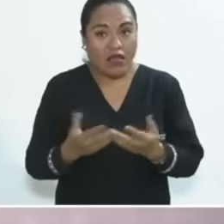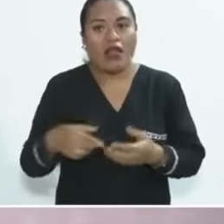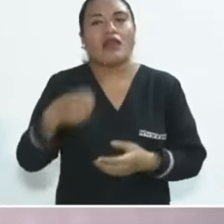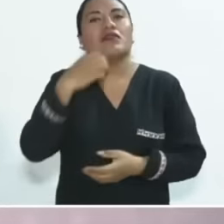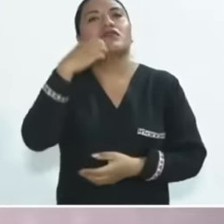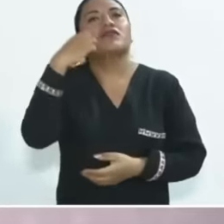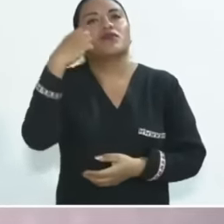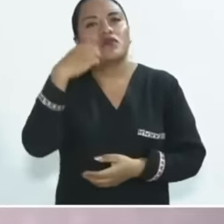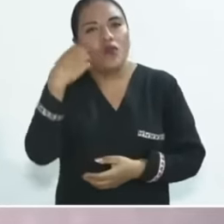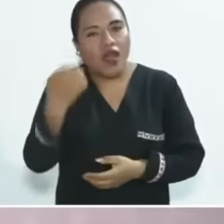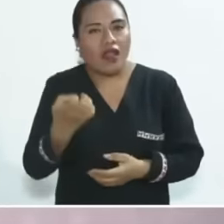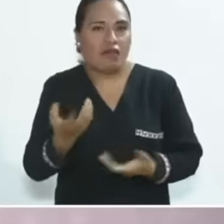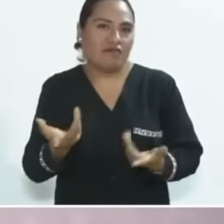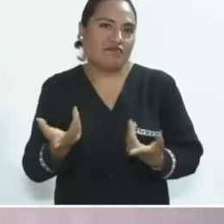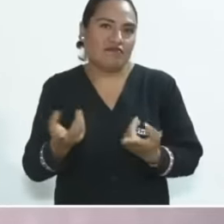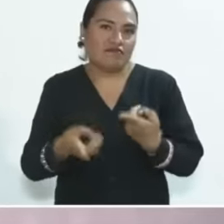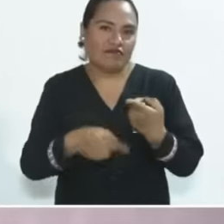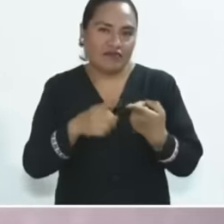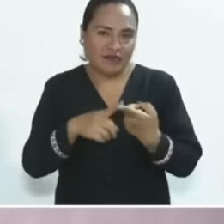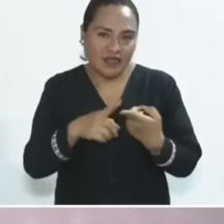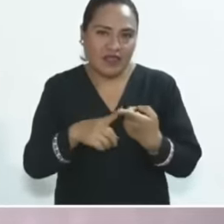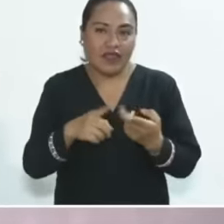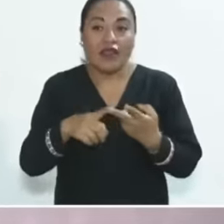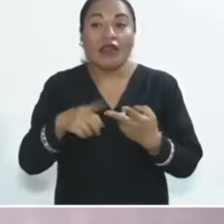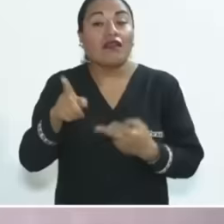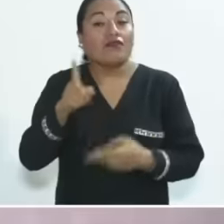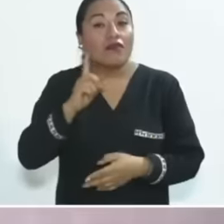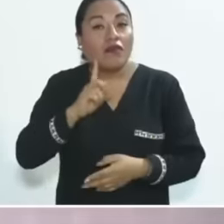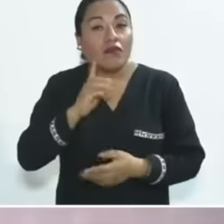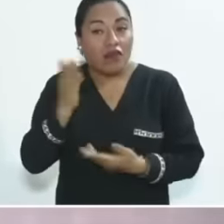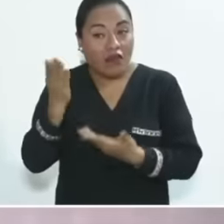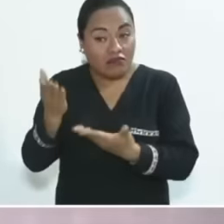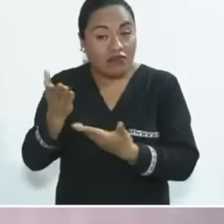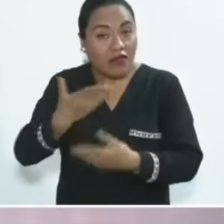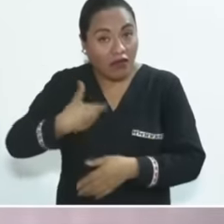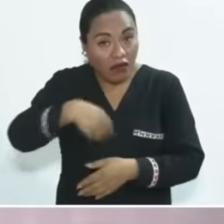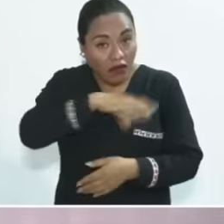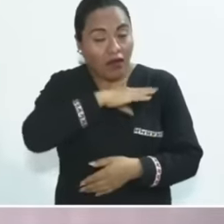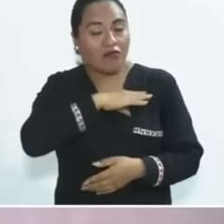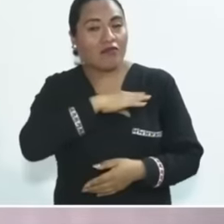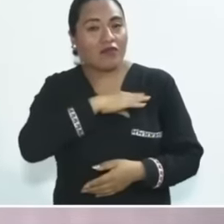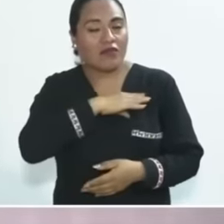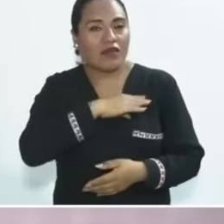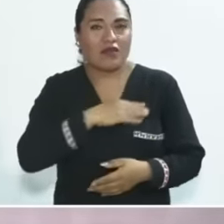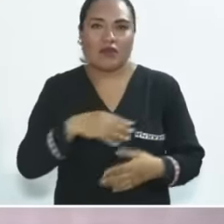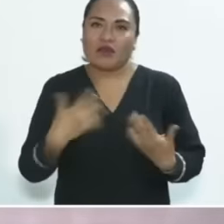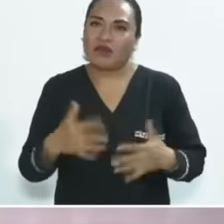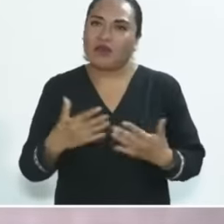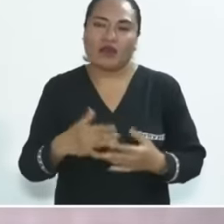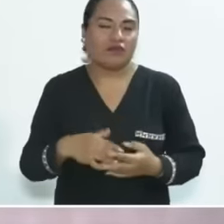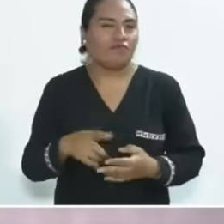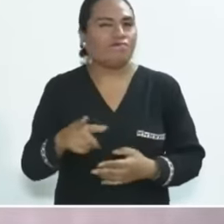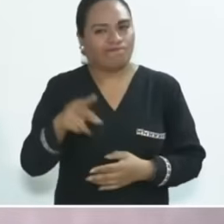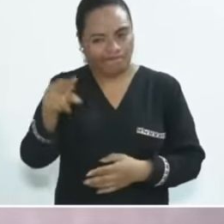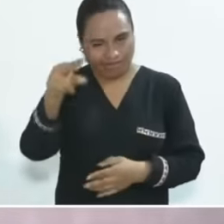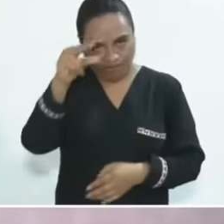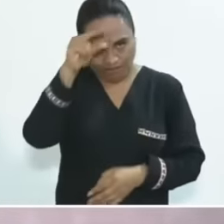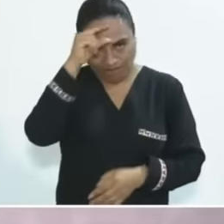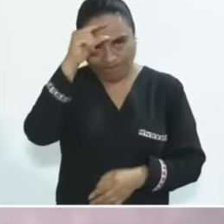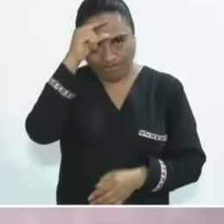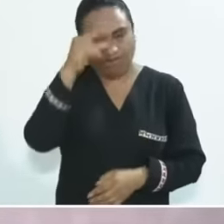escuela y porque Claudia es mucho, muy